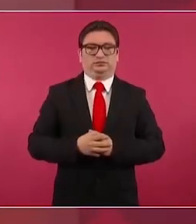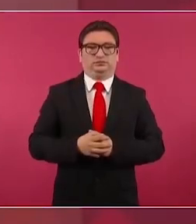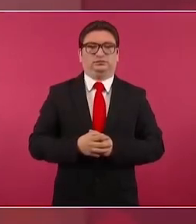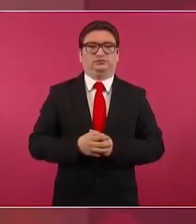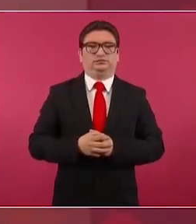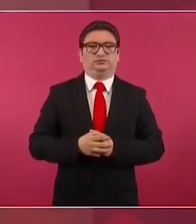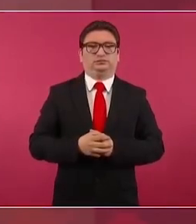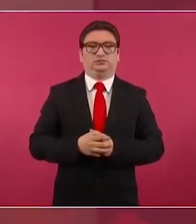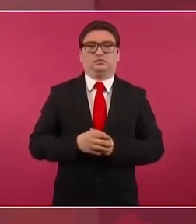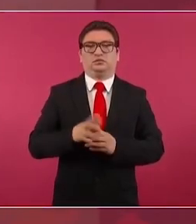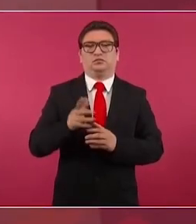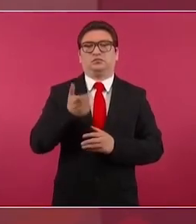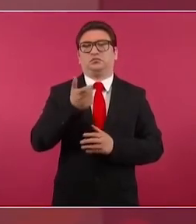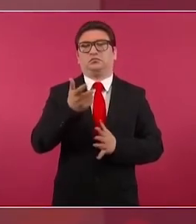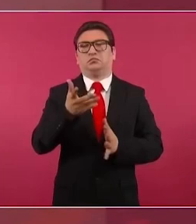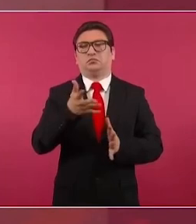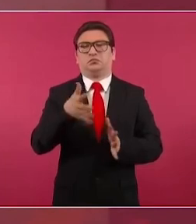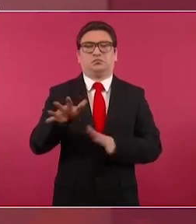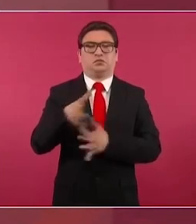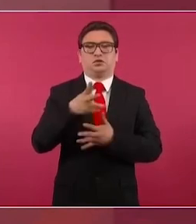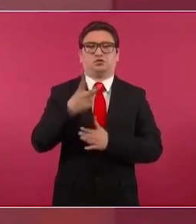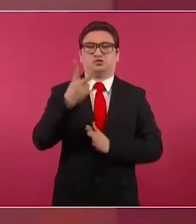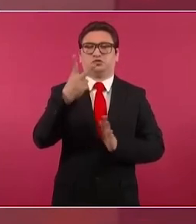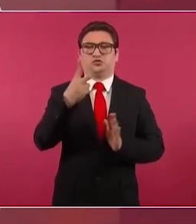de un poco más de